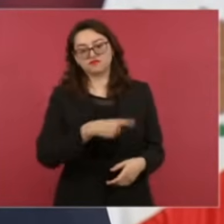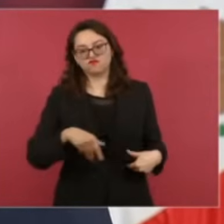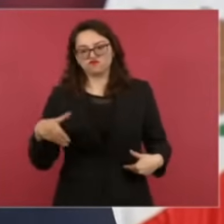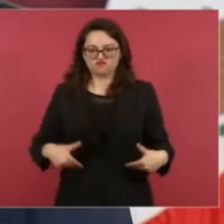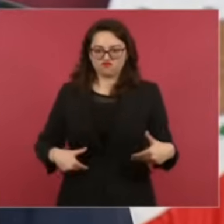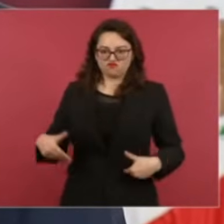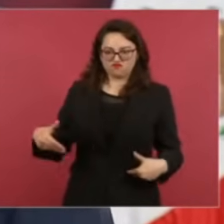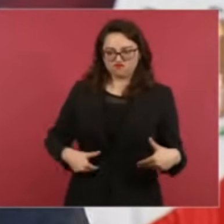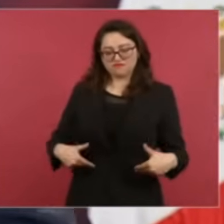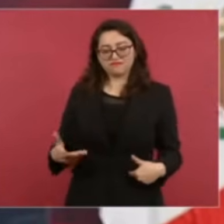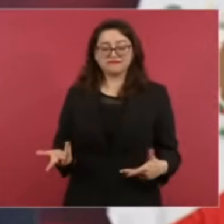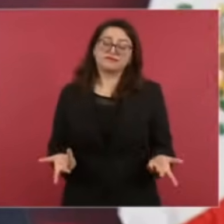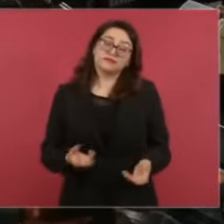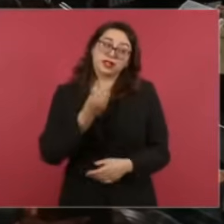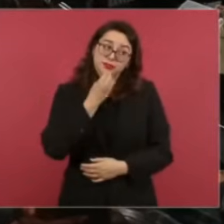hemos cumplido?